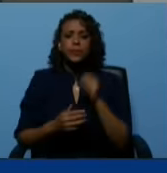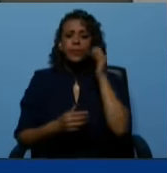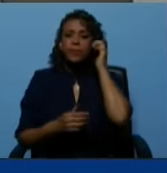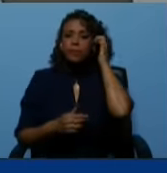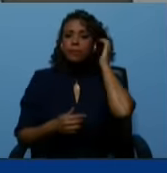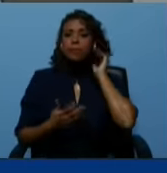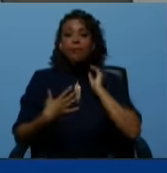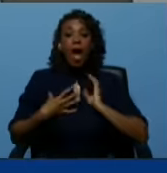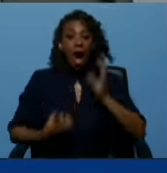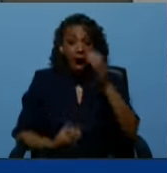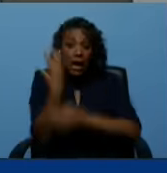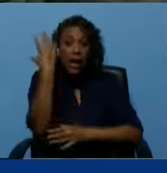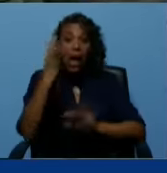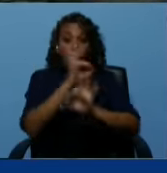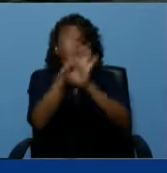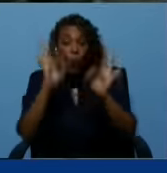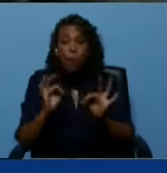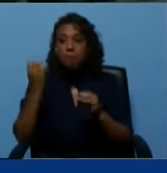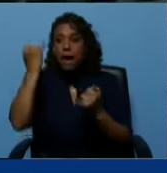A construir